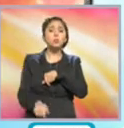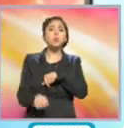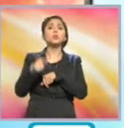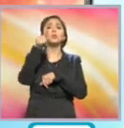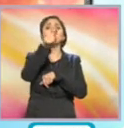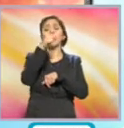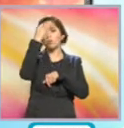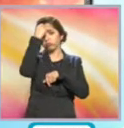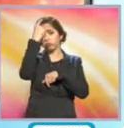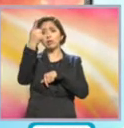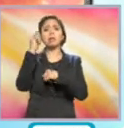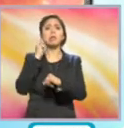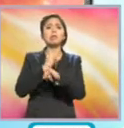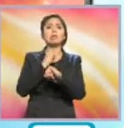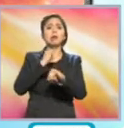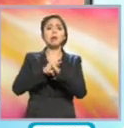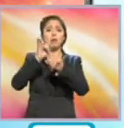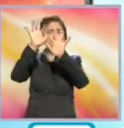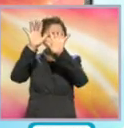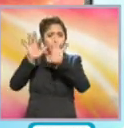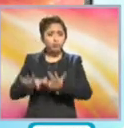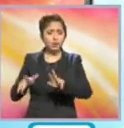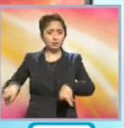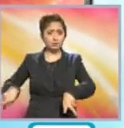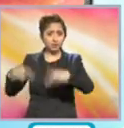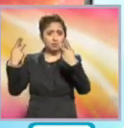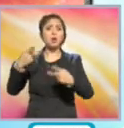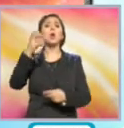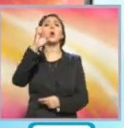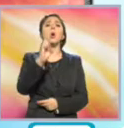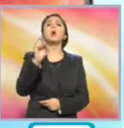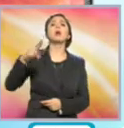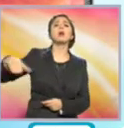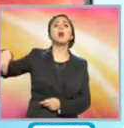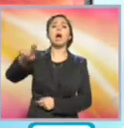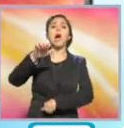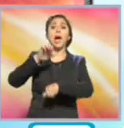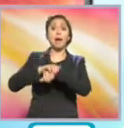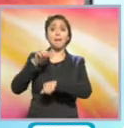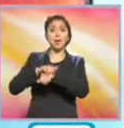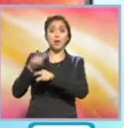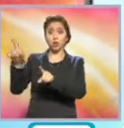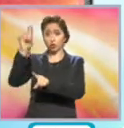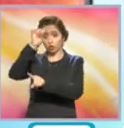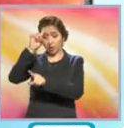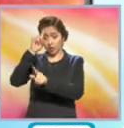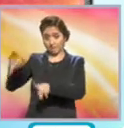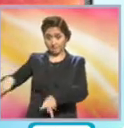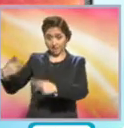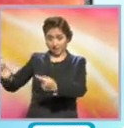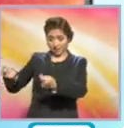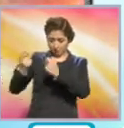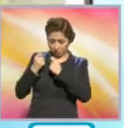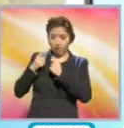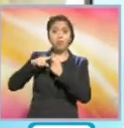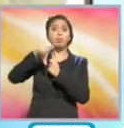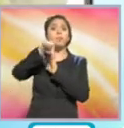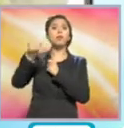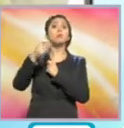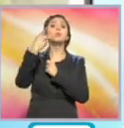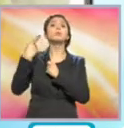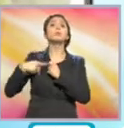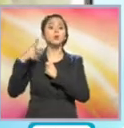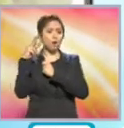Por supuesto. Obviamente. O simplemente muchas veces la misma recomendación de tus amigos. No, pues tú sabías que ella vende flores tan bonitas, y ya das